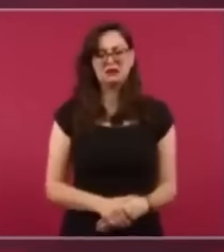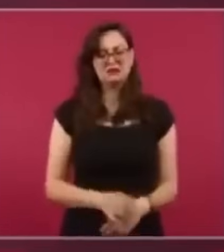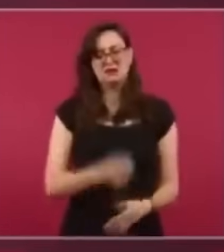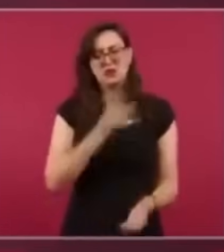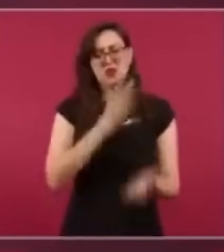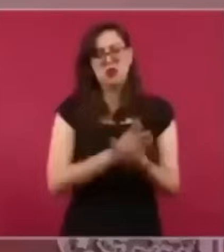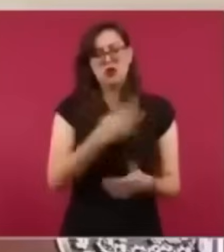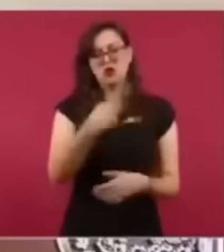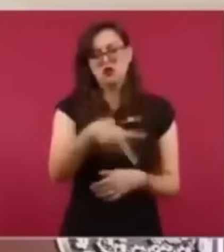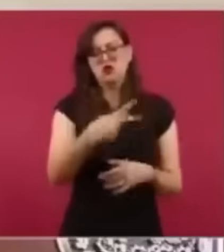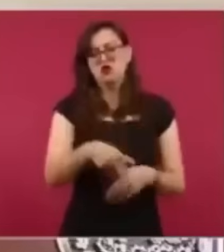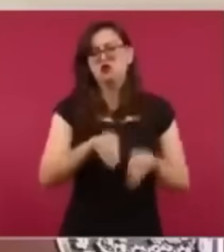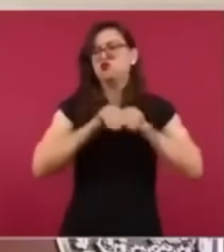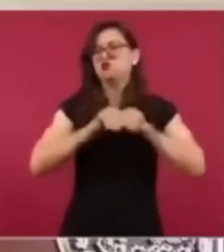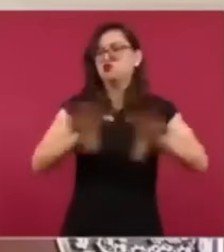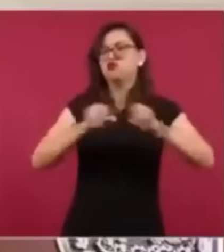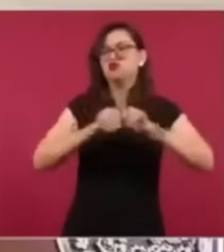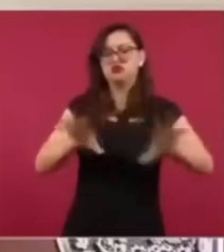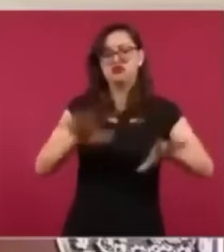publica.